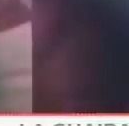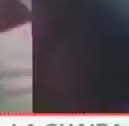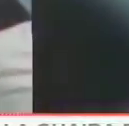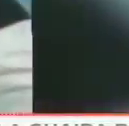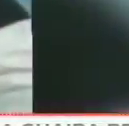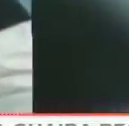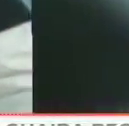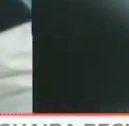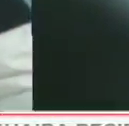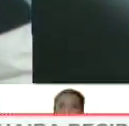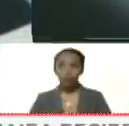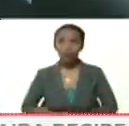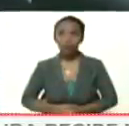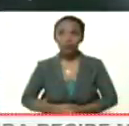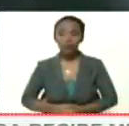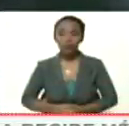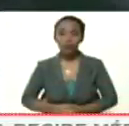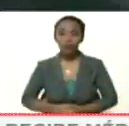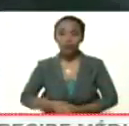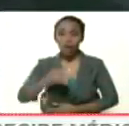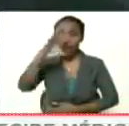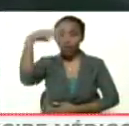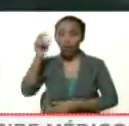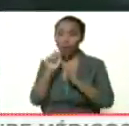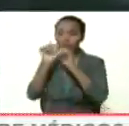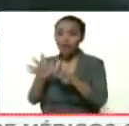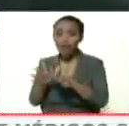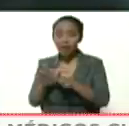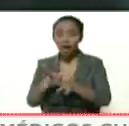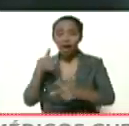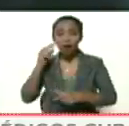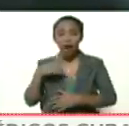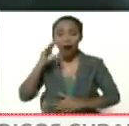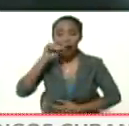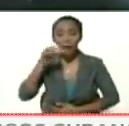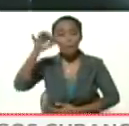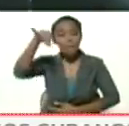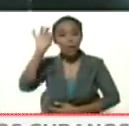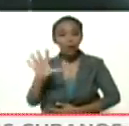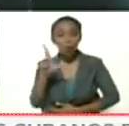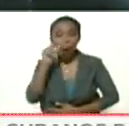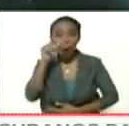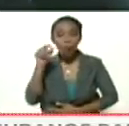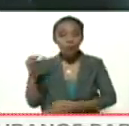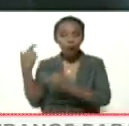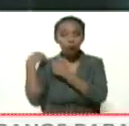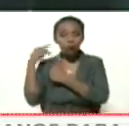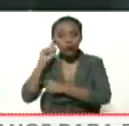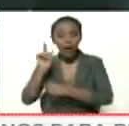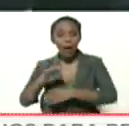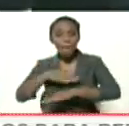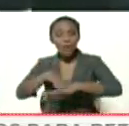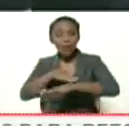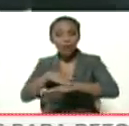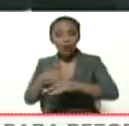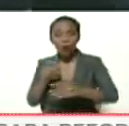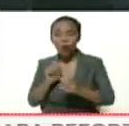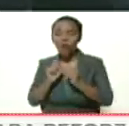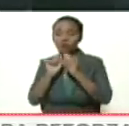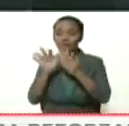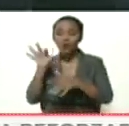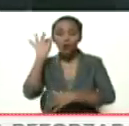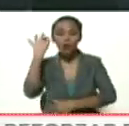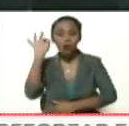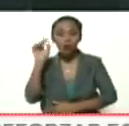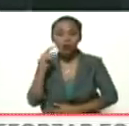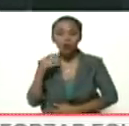Que Dios les bendiga grande y poderosamente. Les habla el pastor Henry Romero de la Iglesia Ministerio Apostólico y Profético Fuente